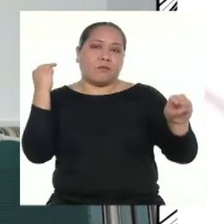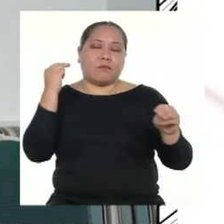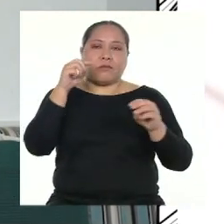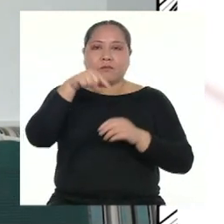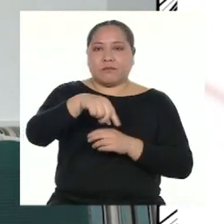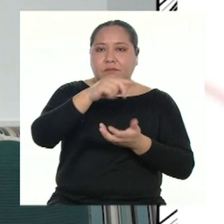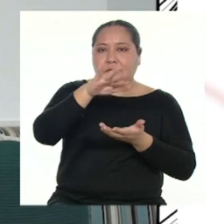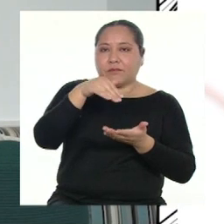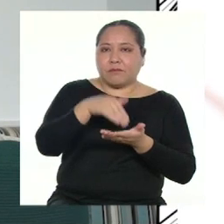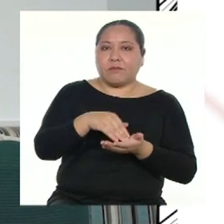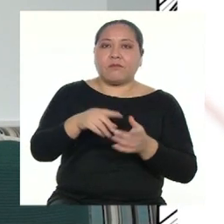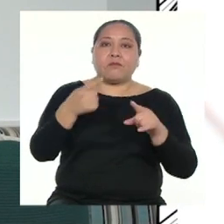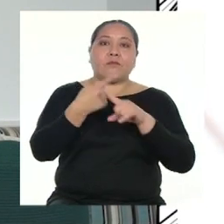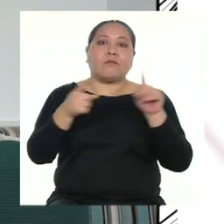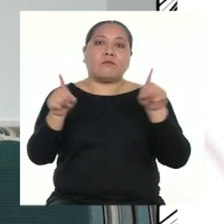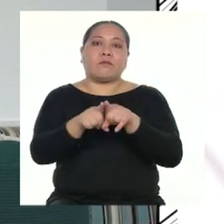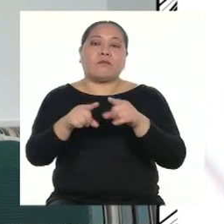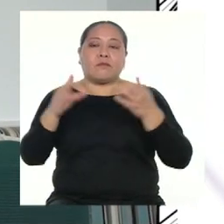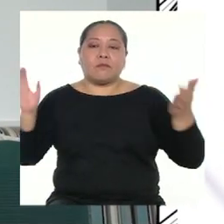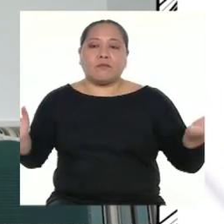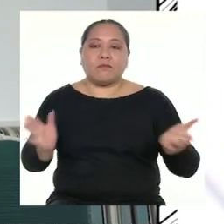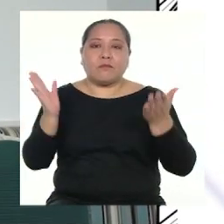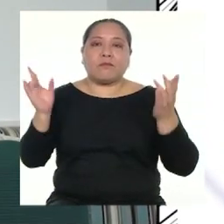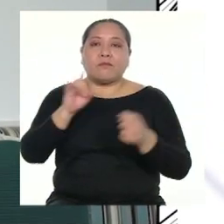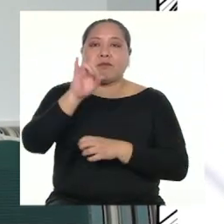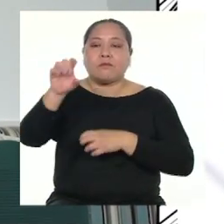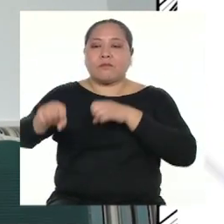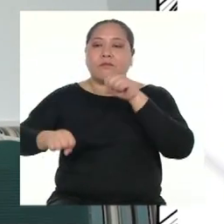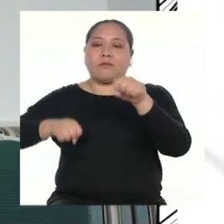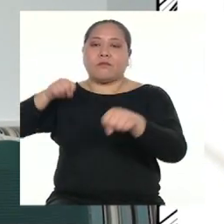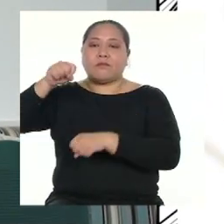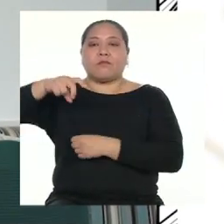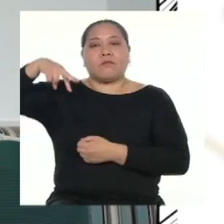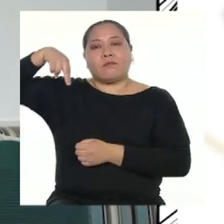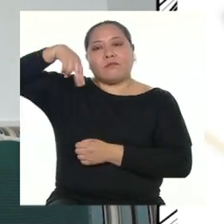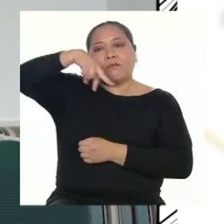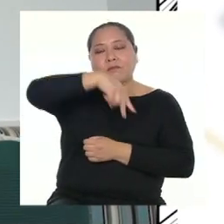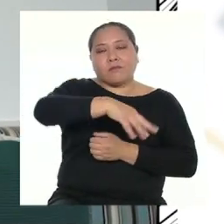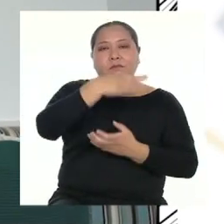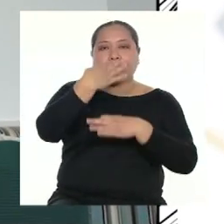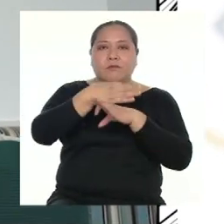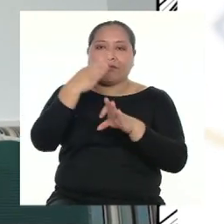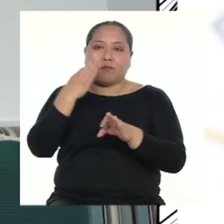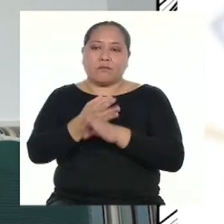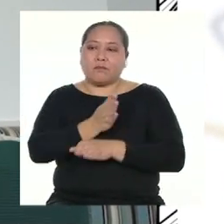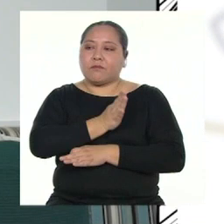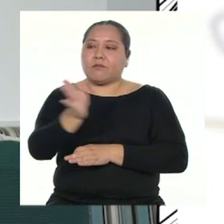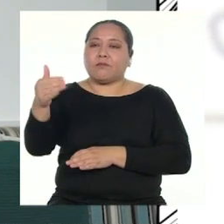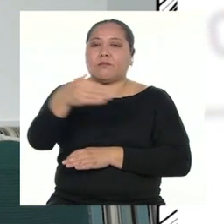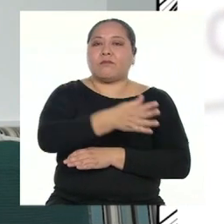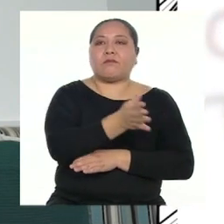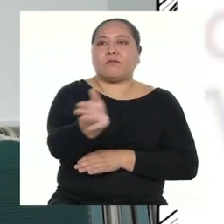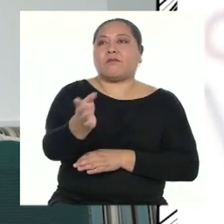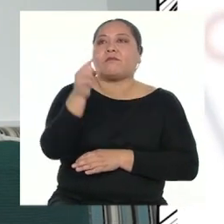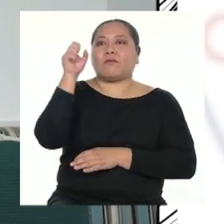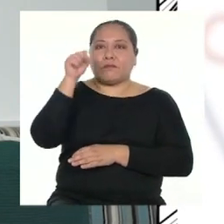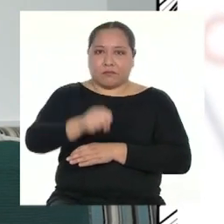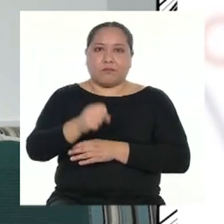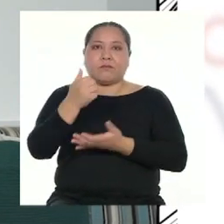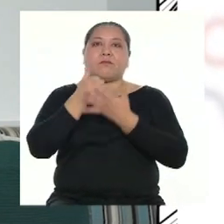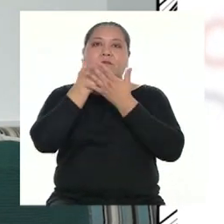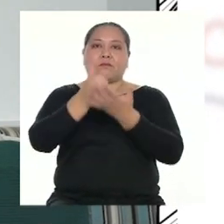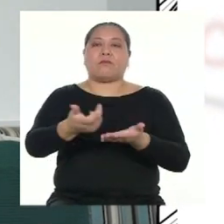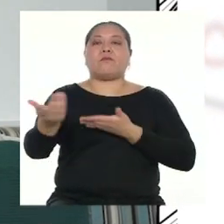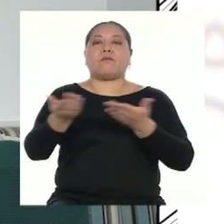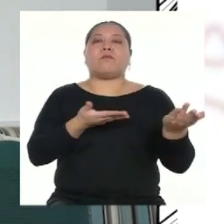capital. Pero también la promoción del uso de la bicicleta y la caminata como medios de transporte sostenibles que sirven para